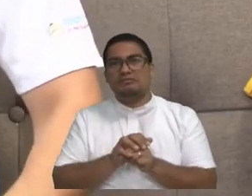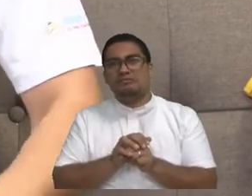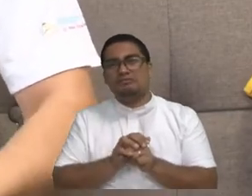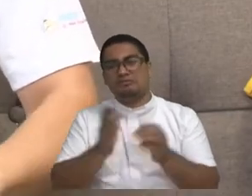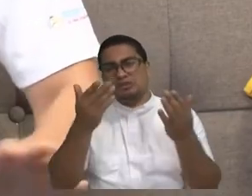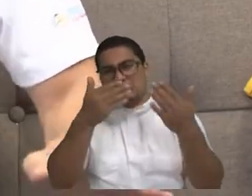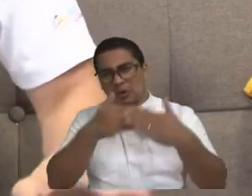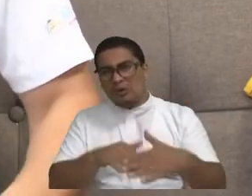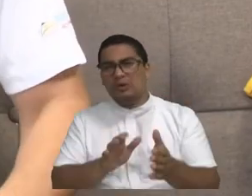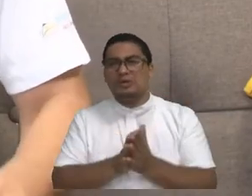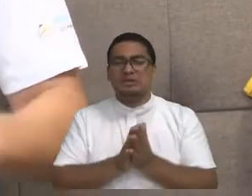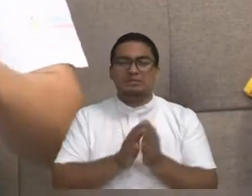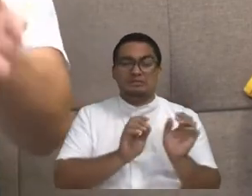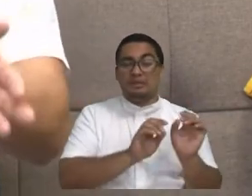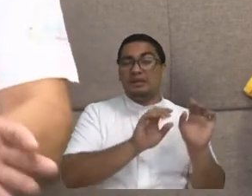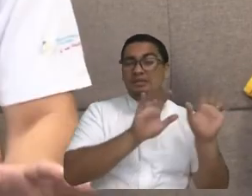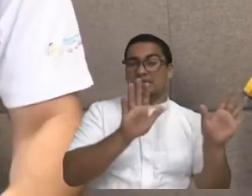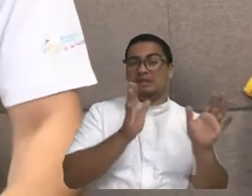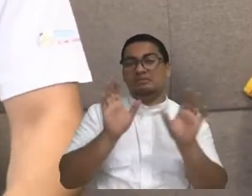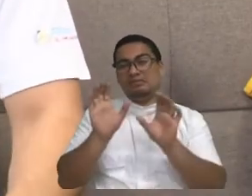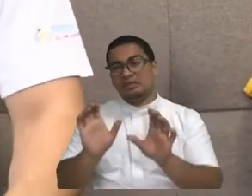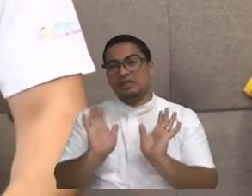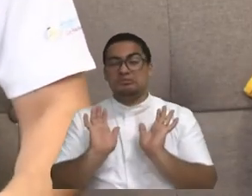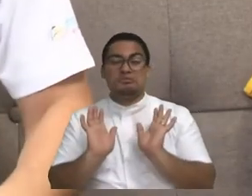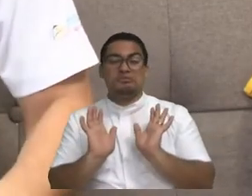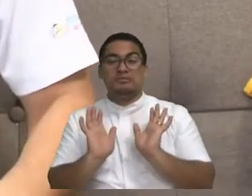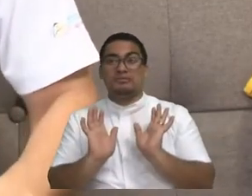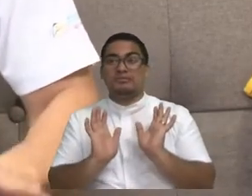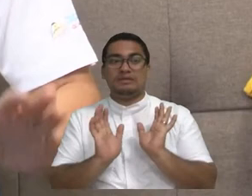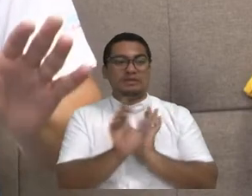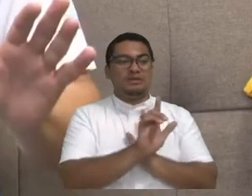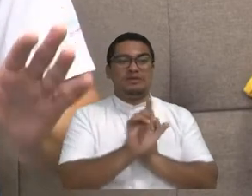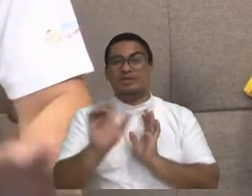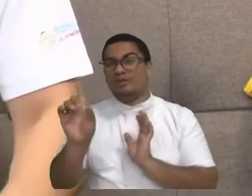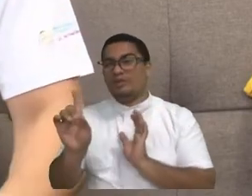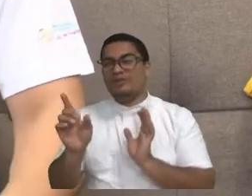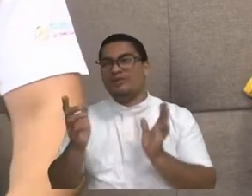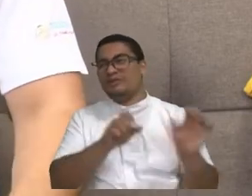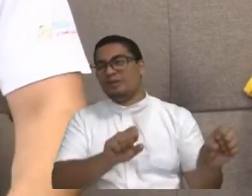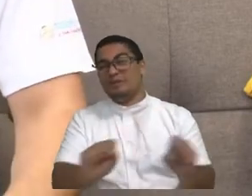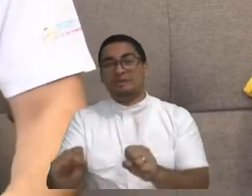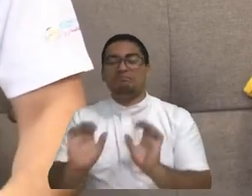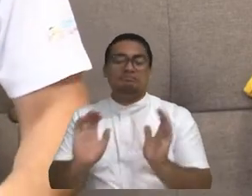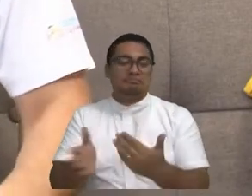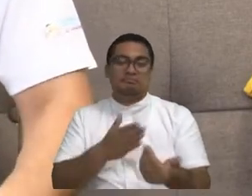claro no puedo ninguno de los días puede estudiar en línea este gratuito